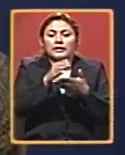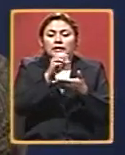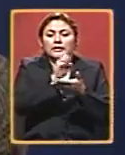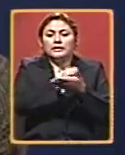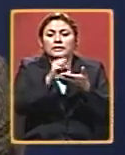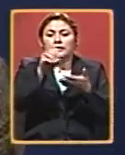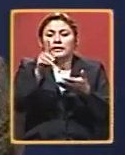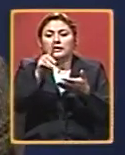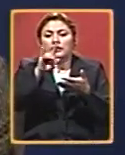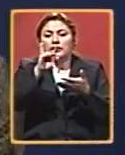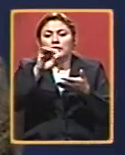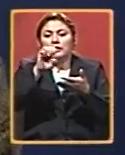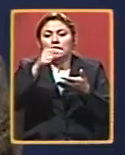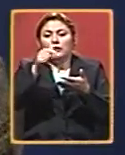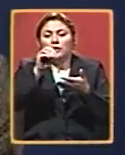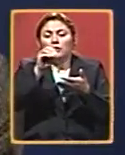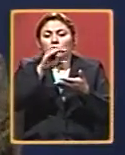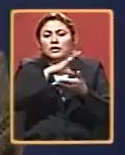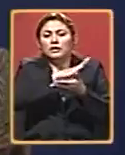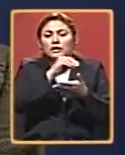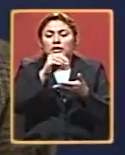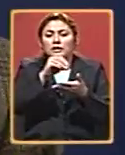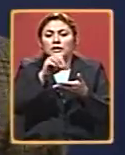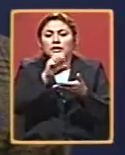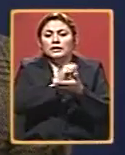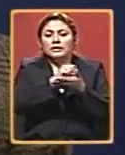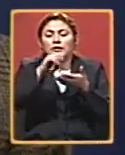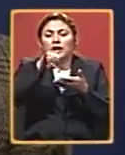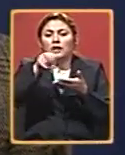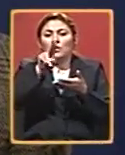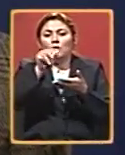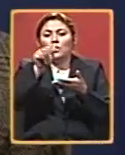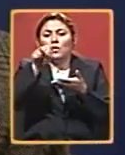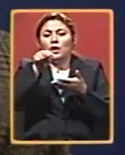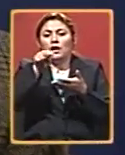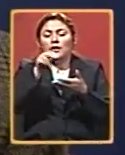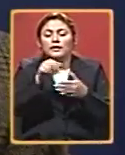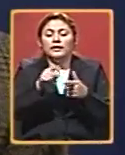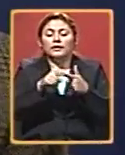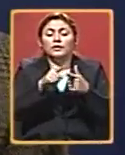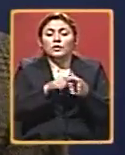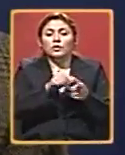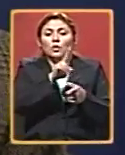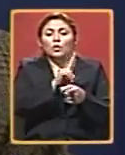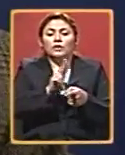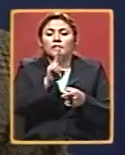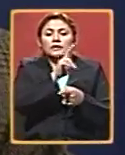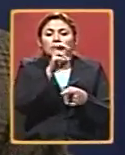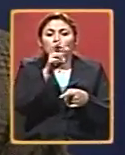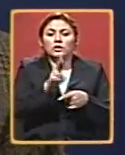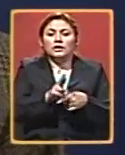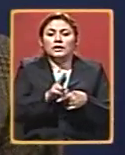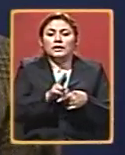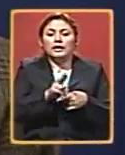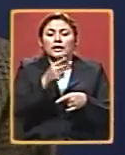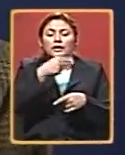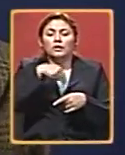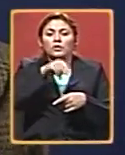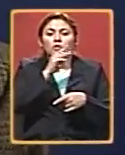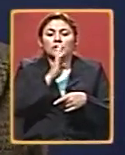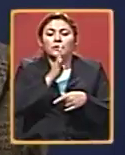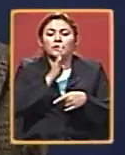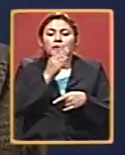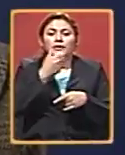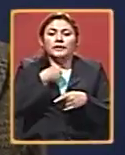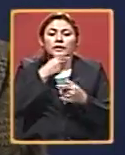San Juan, ¿verdad? De Concepción. Entonces, la Universidad de Costa Rica, estamos hablando de que